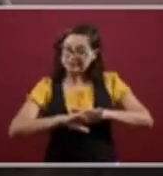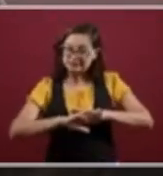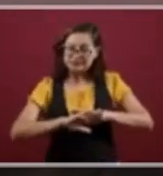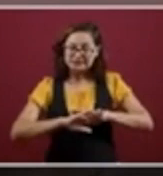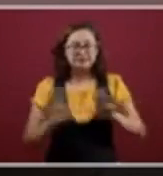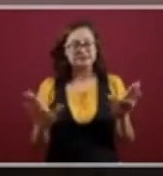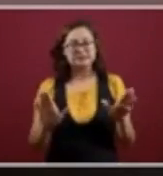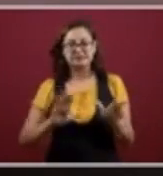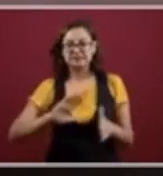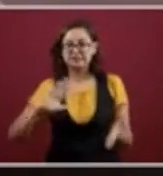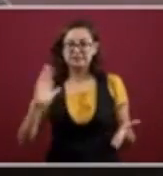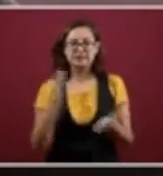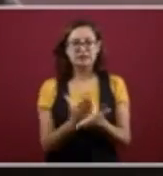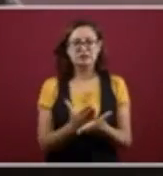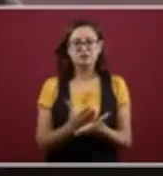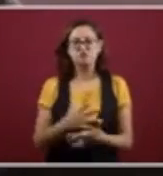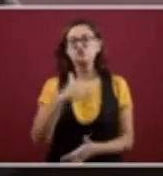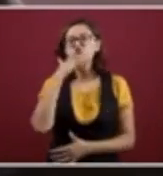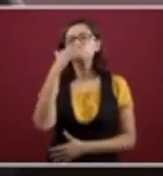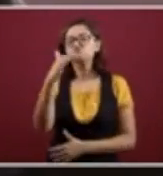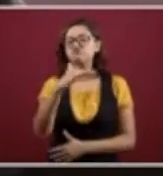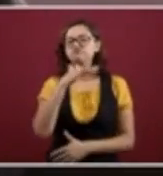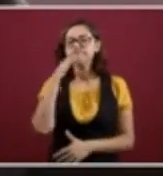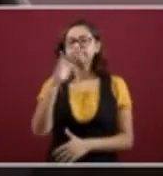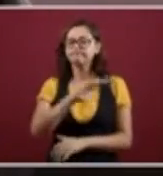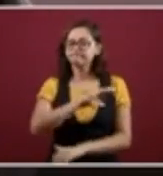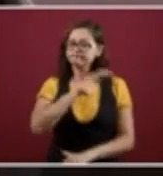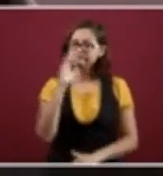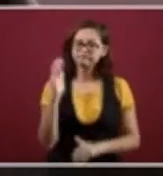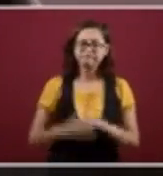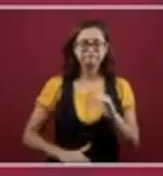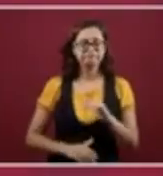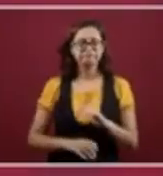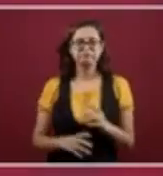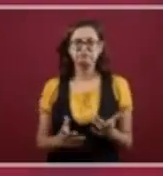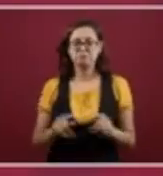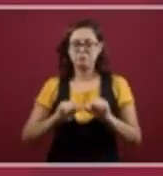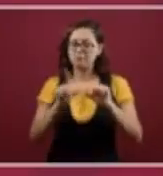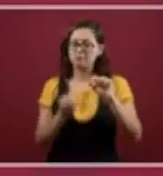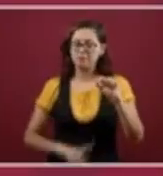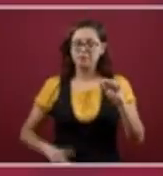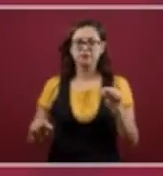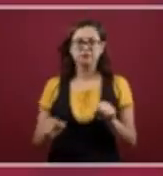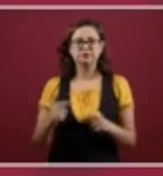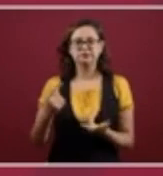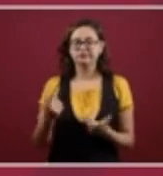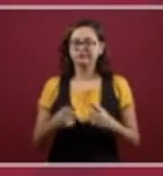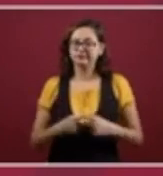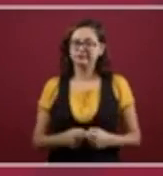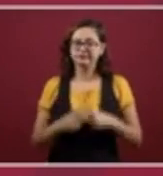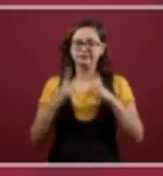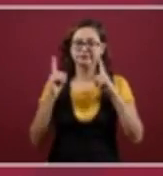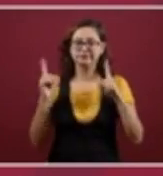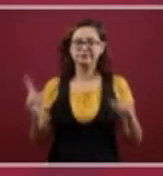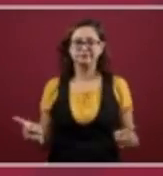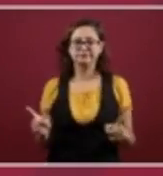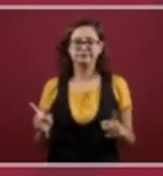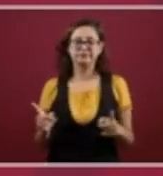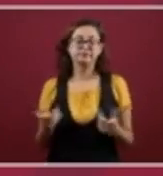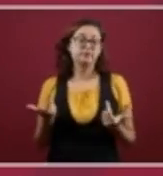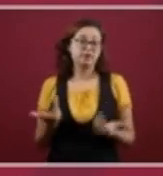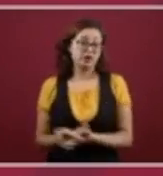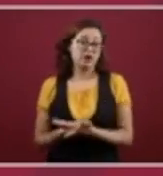son los tiempos de la corrupción en México. Hay que avisarles que esto ya